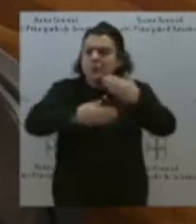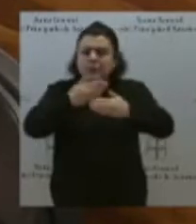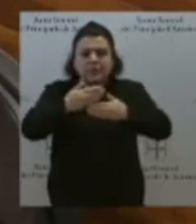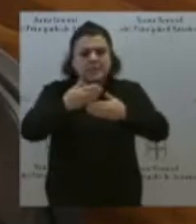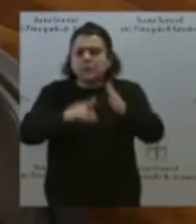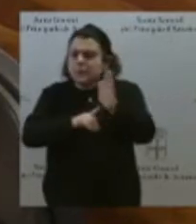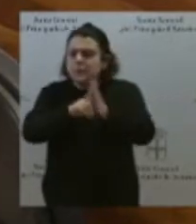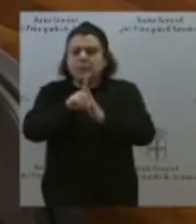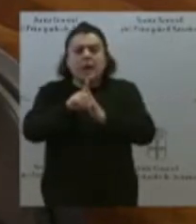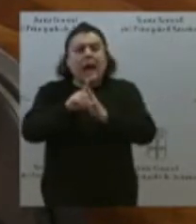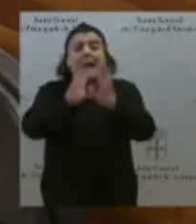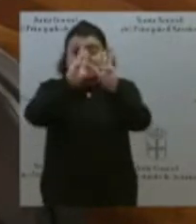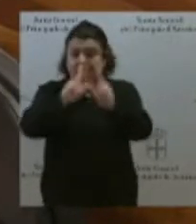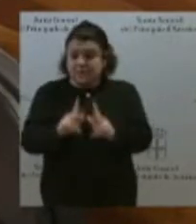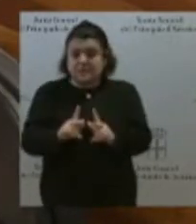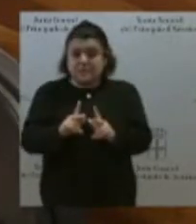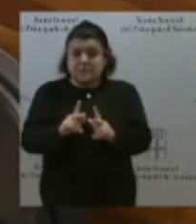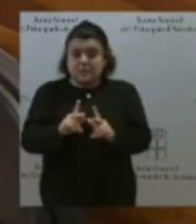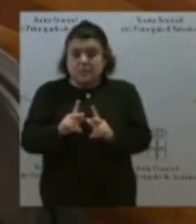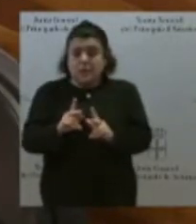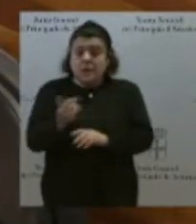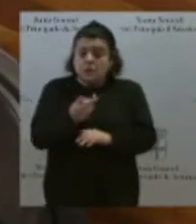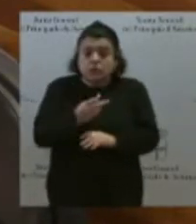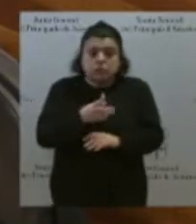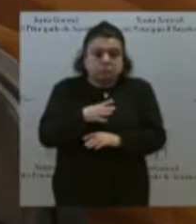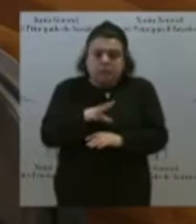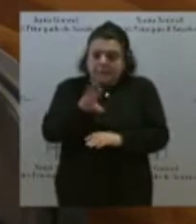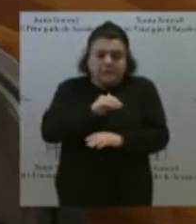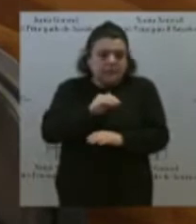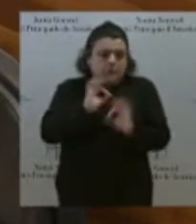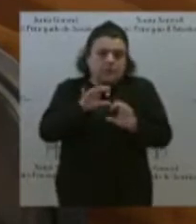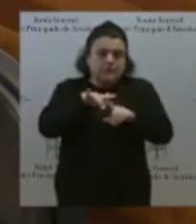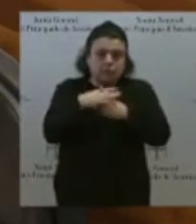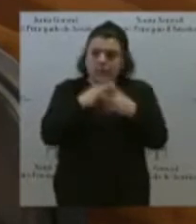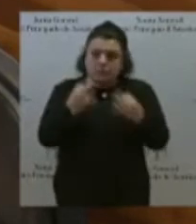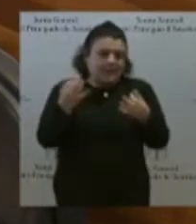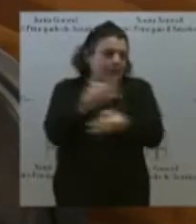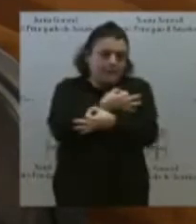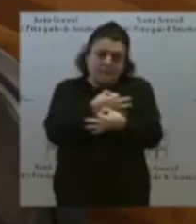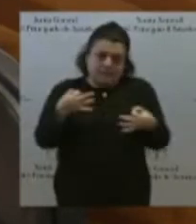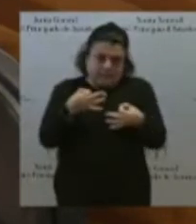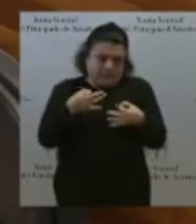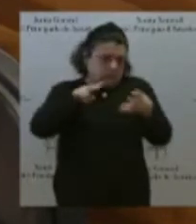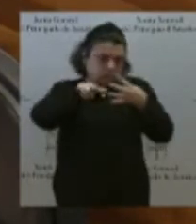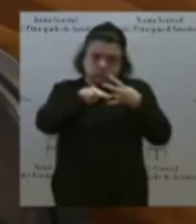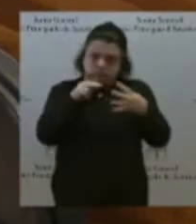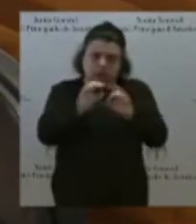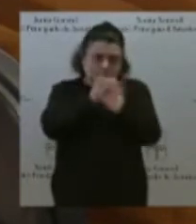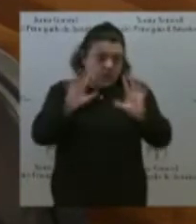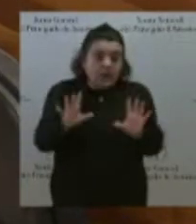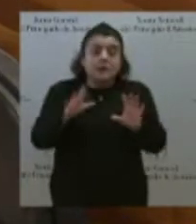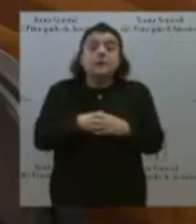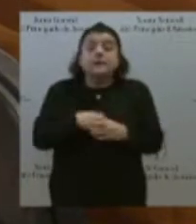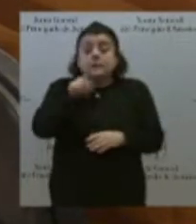que entendemos que en este caso, como en otros, deberá ser impecable. Y por otro lado, entenderá también que este Gobierno y esta Consejería de